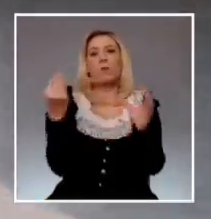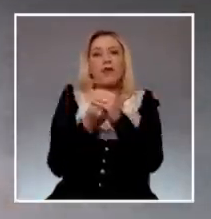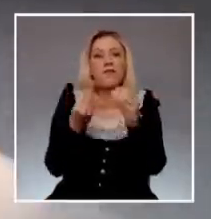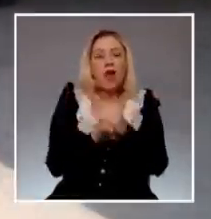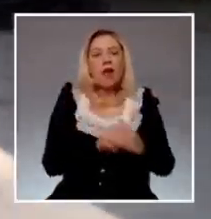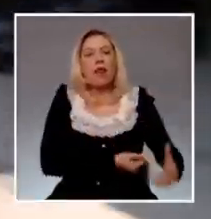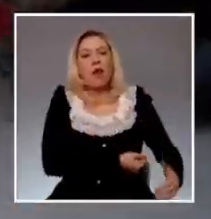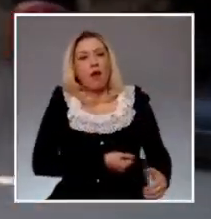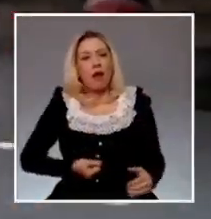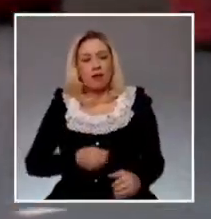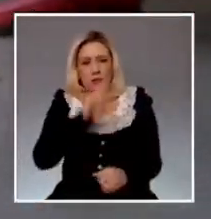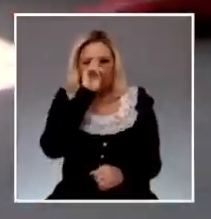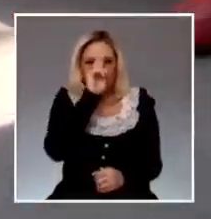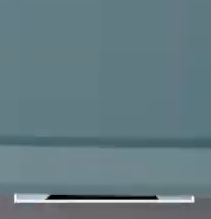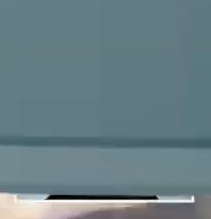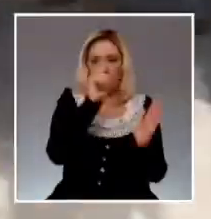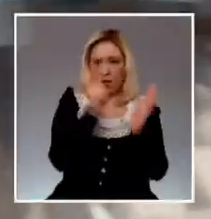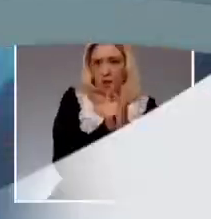nombre.